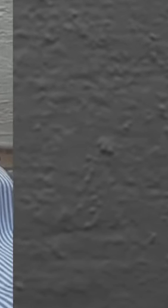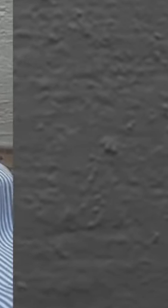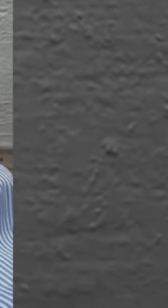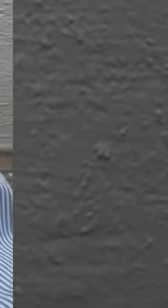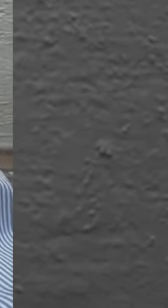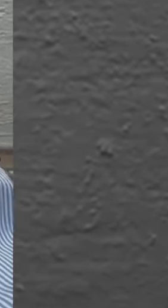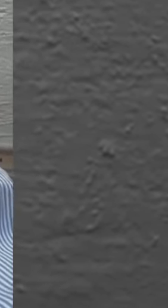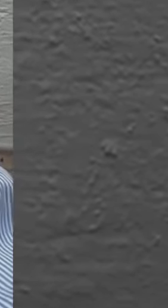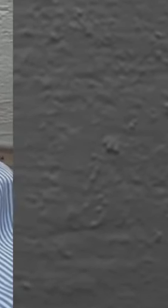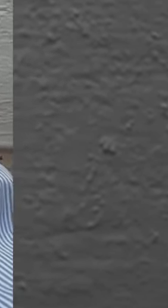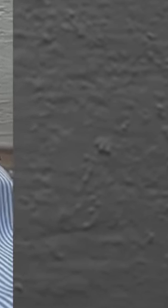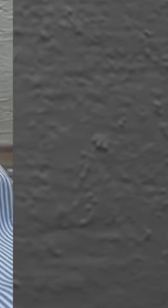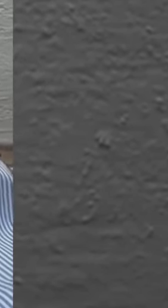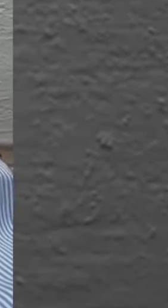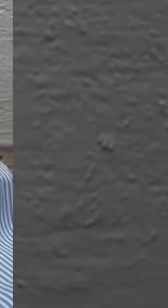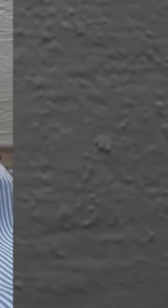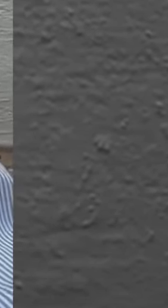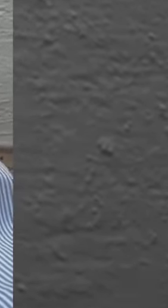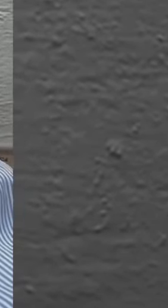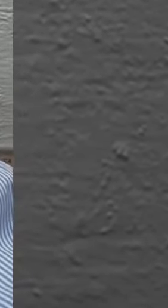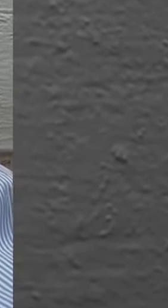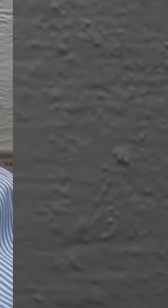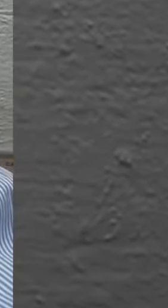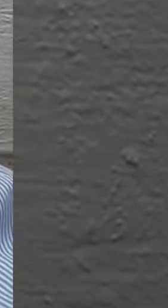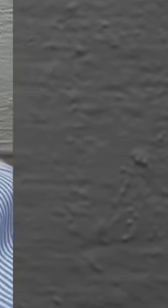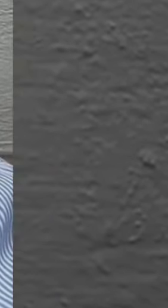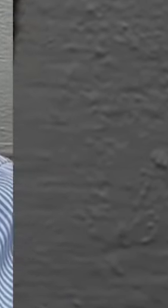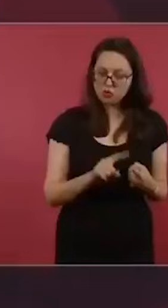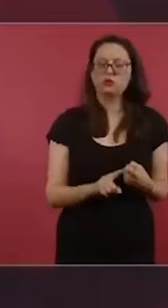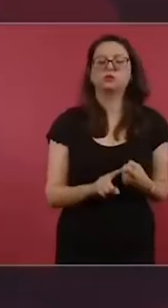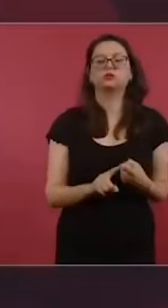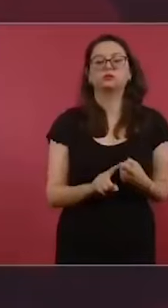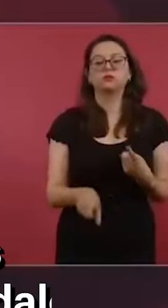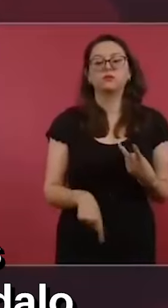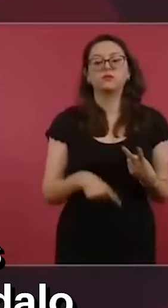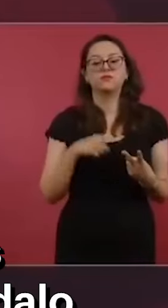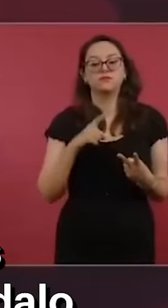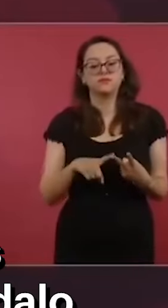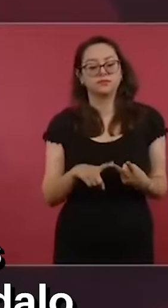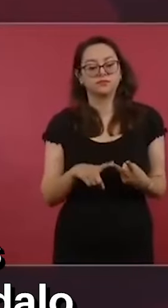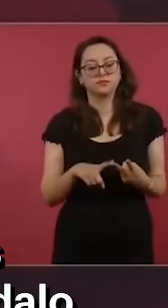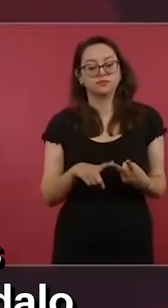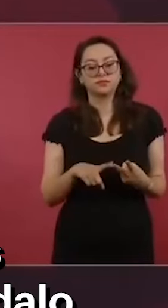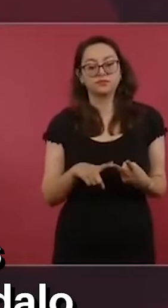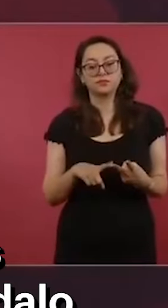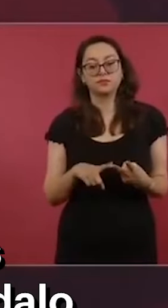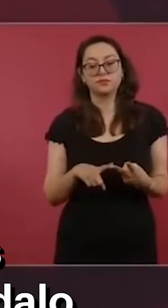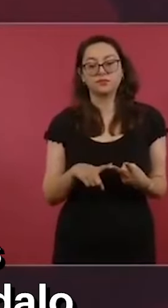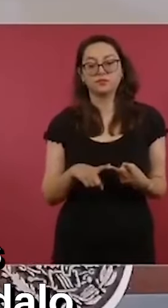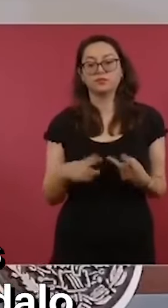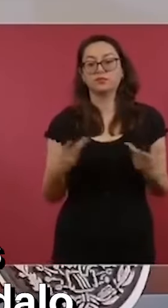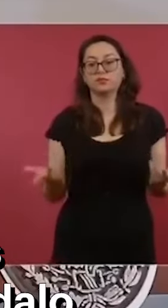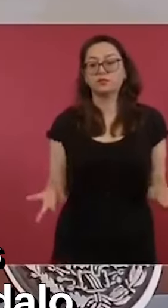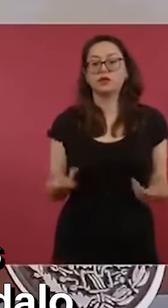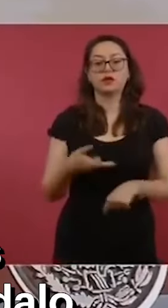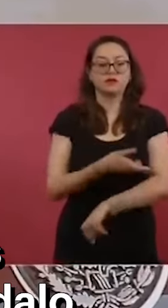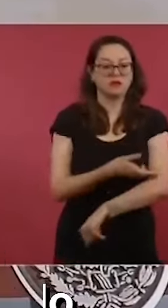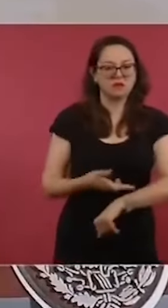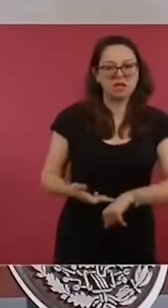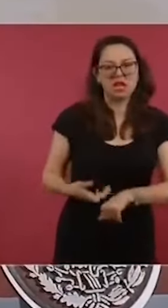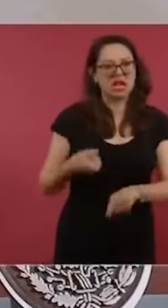y créanme que he trabajado y seguiré trabajando para ser una mejor persona. Que no se metan con